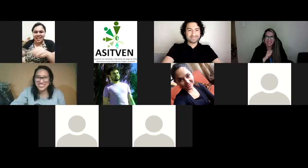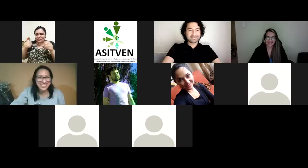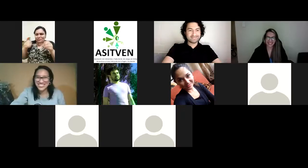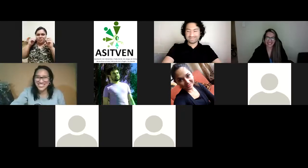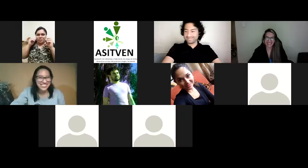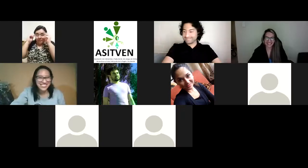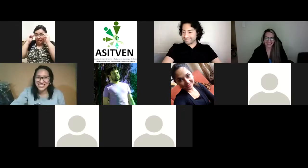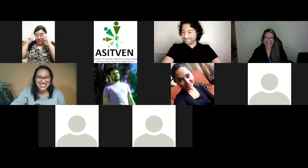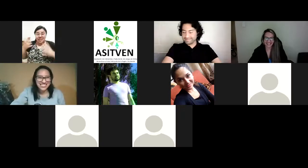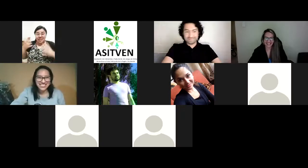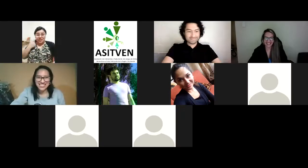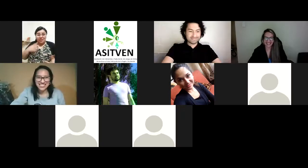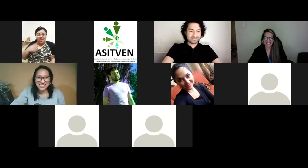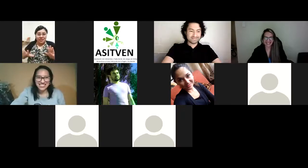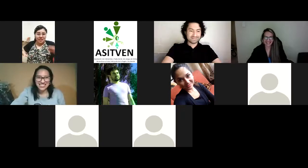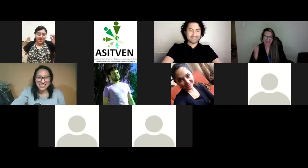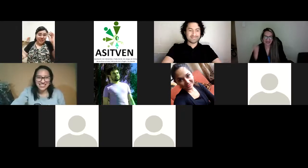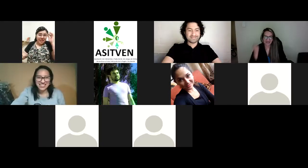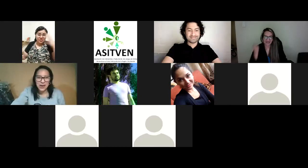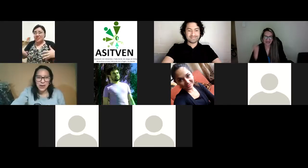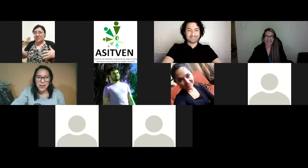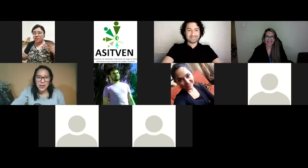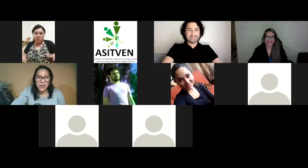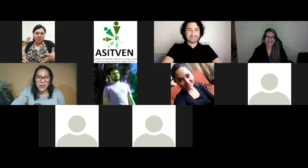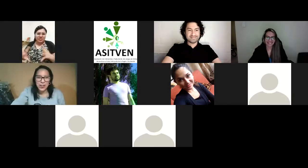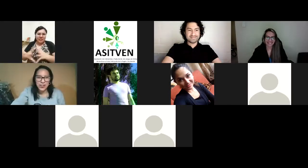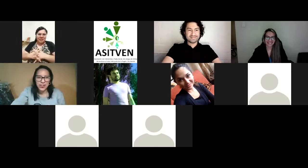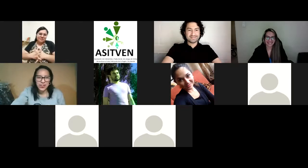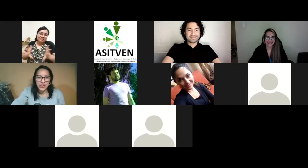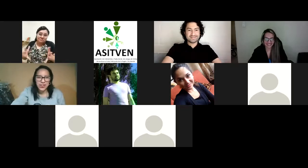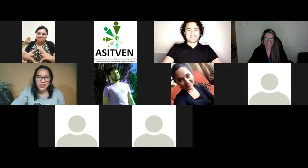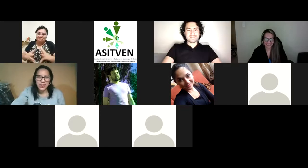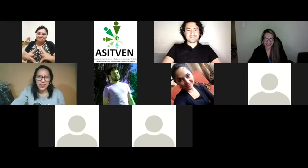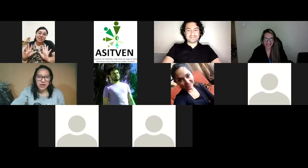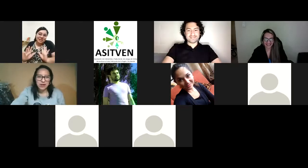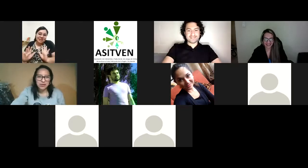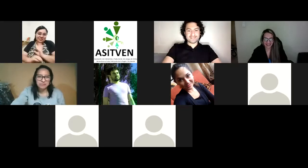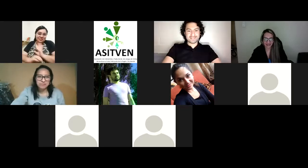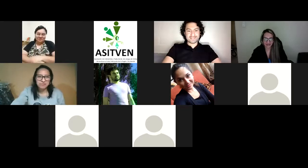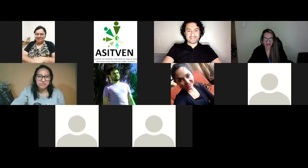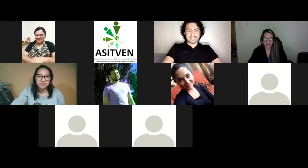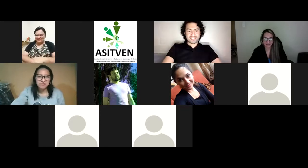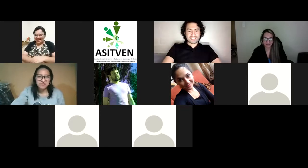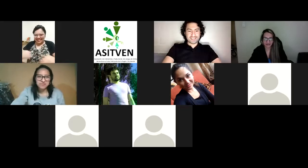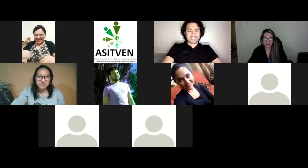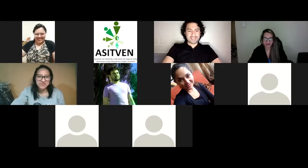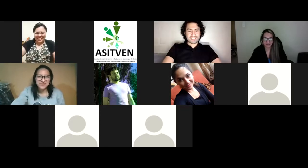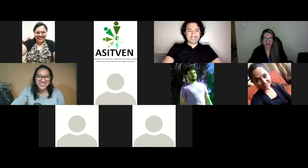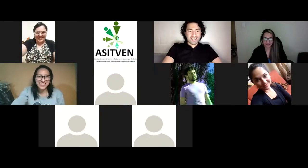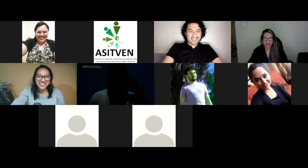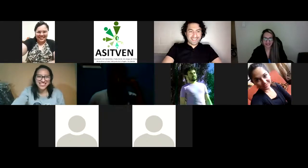El profe Rubén me mandó aquí que viniera a ver que se habían hecho, que si no, que si tal. Yo vine a ver nada más.